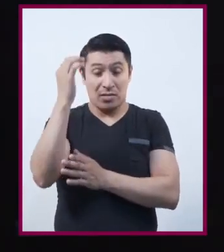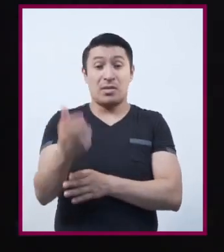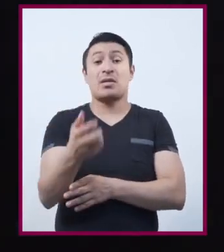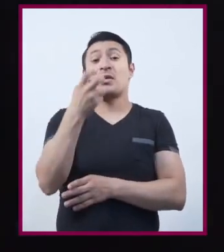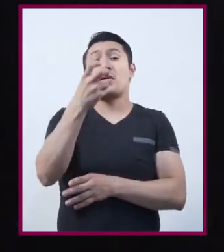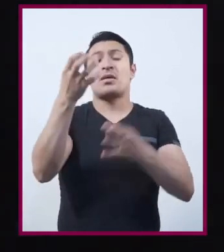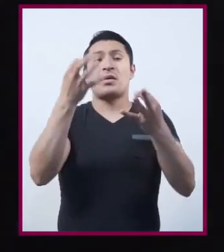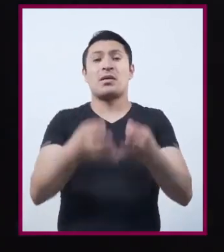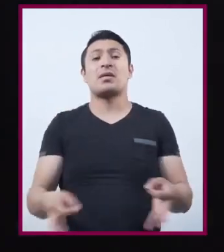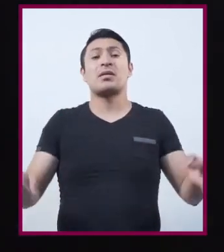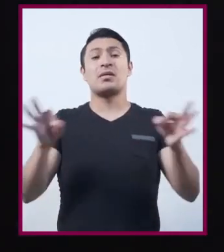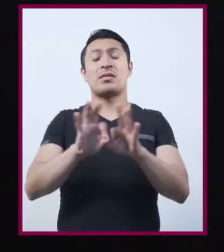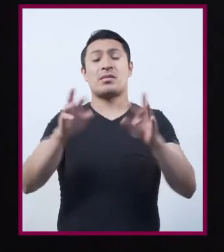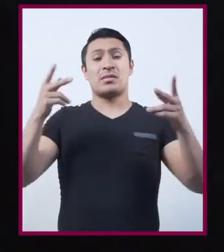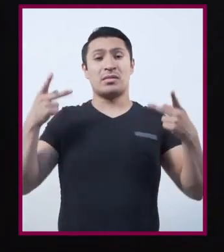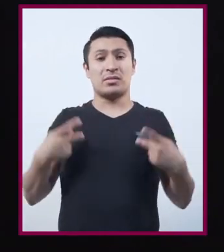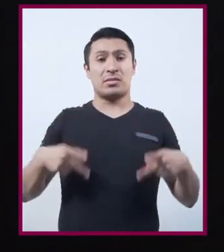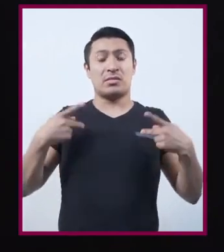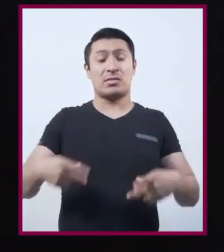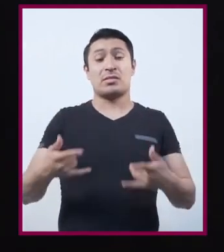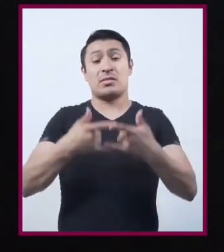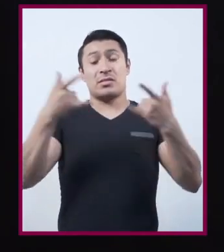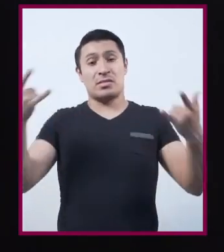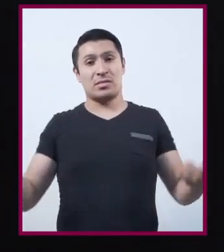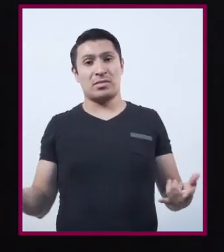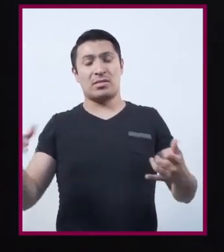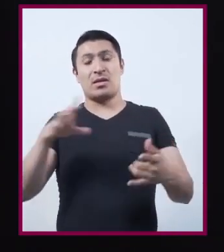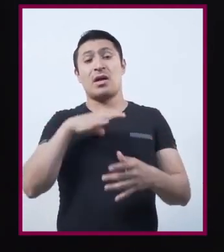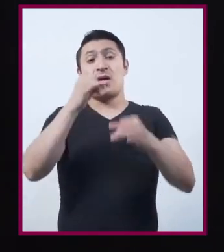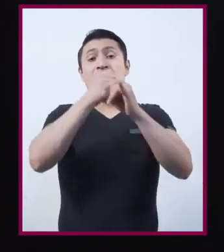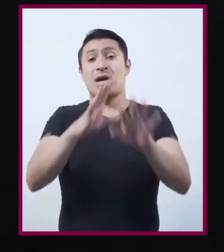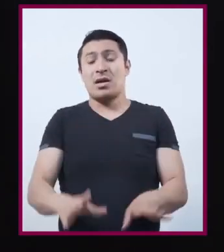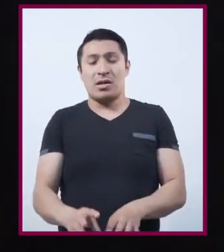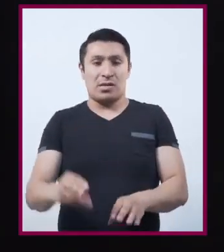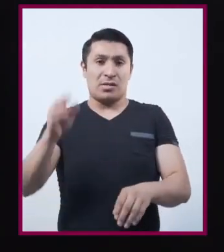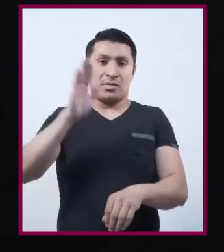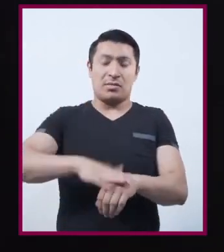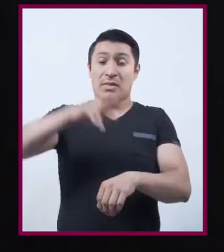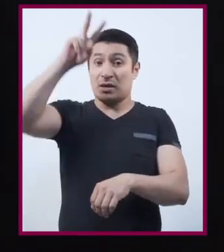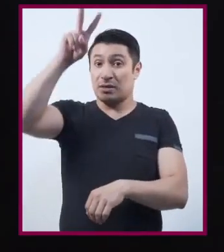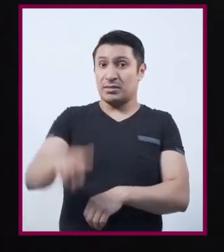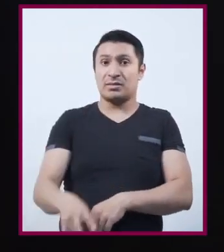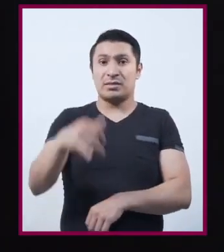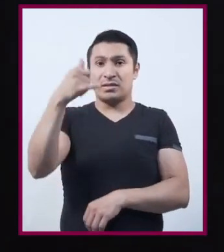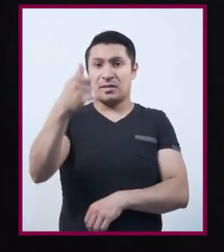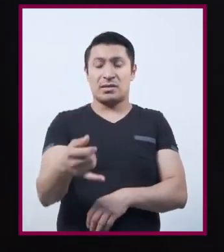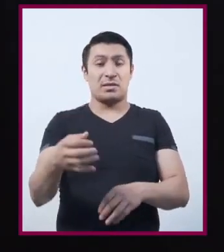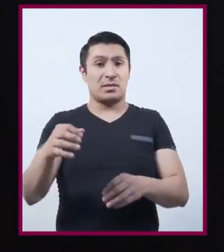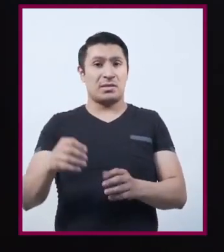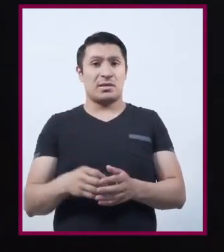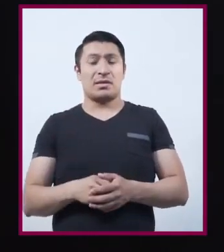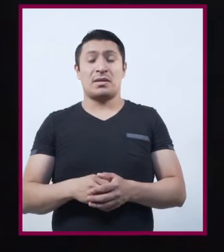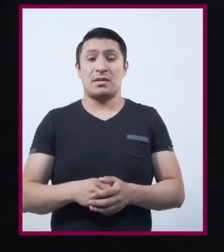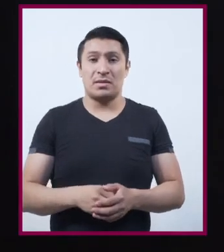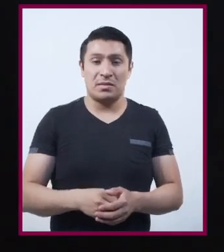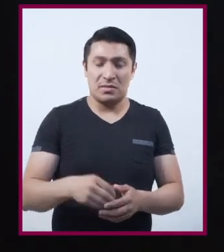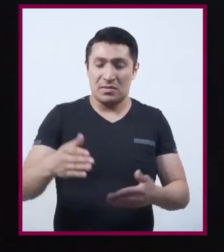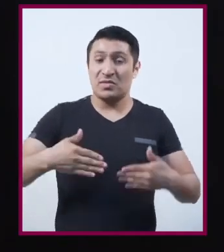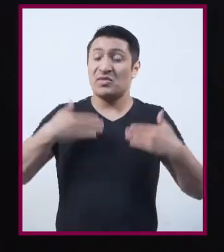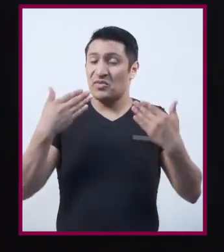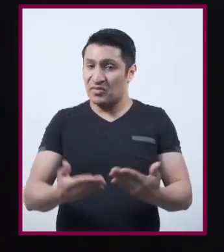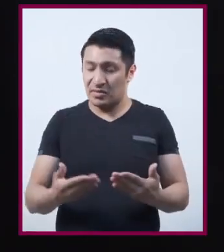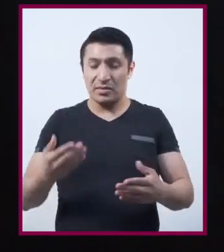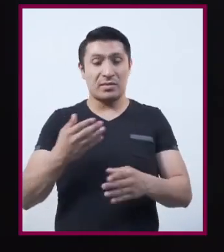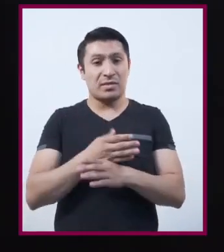conocimientos. Por ello, es relevante que las y los historiadores cuenten con información lo más veraz y cercana posible de los